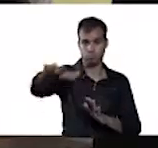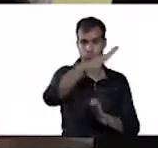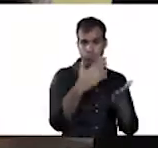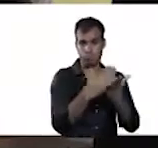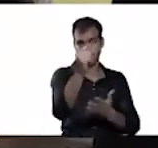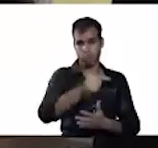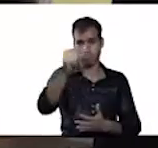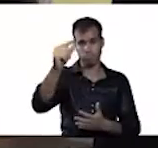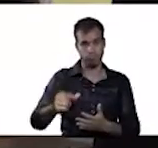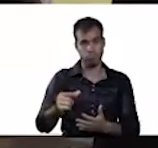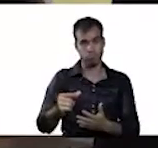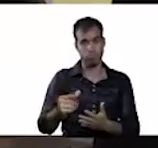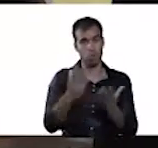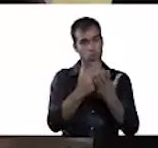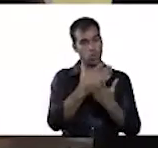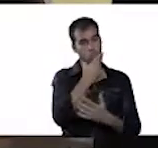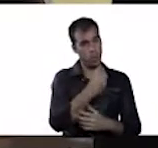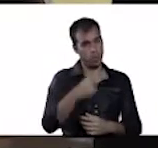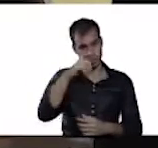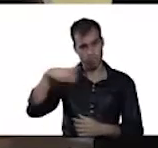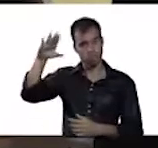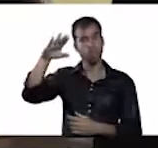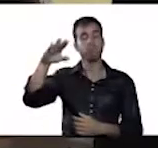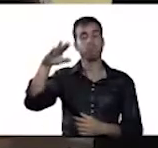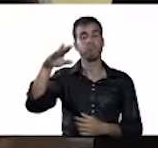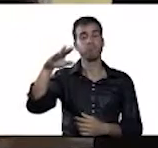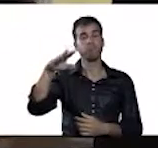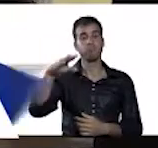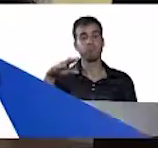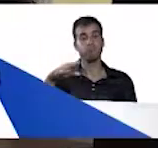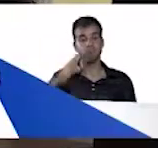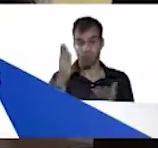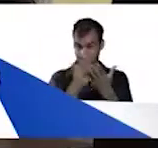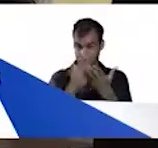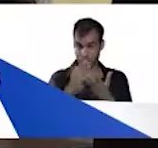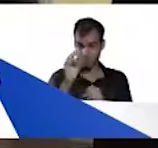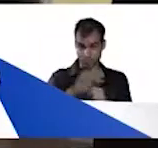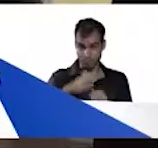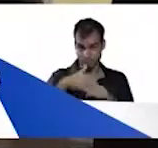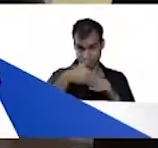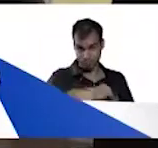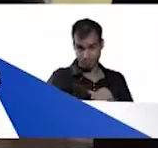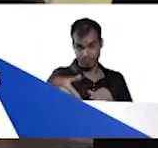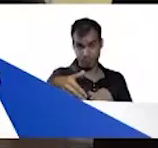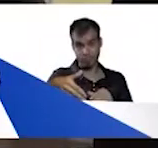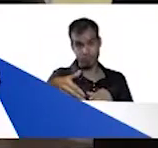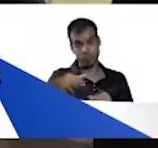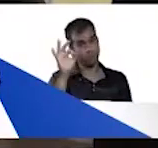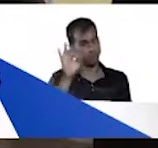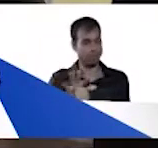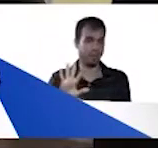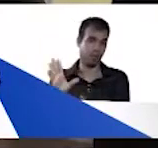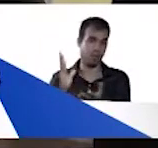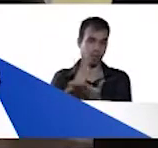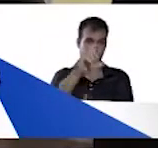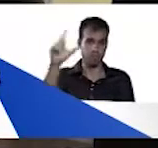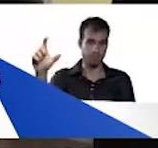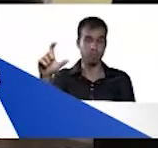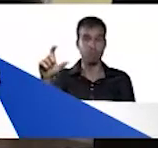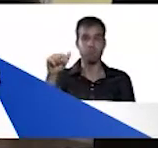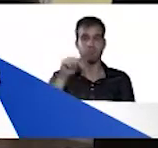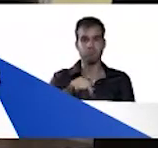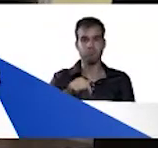Buenas tardes a todos los estudiantes de la educación de jóvenes y adultos. En los encuentros que sostendremos a partir de hoy y hasta que se reinicien las